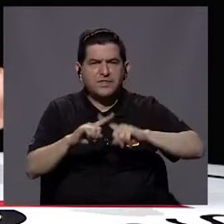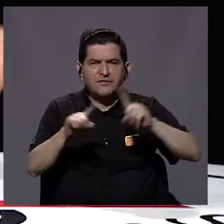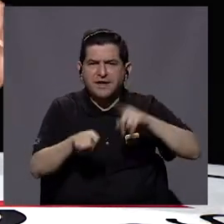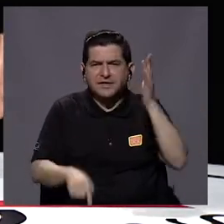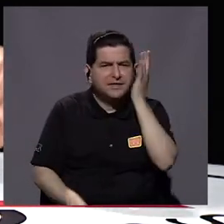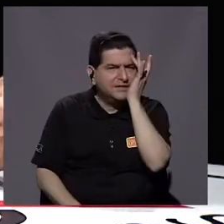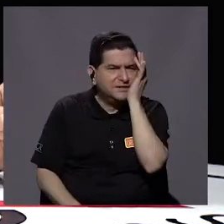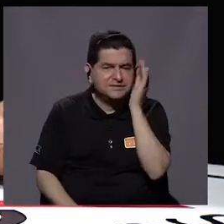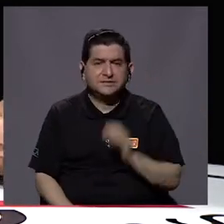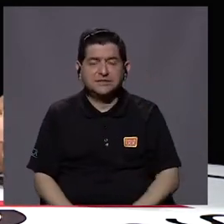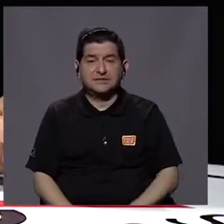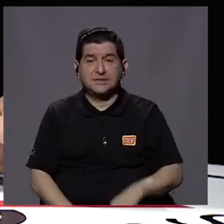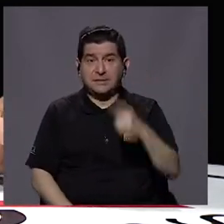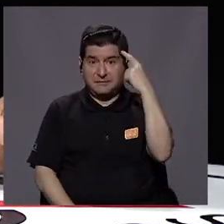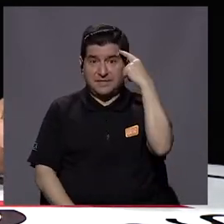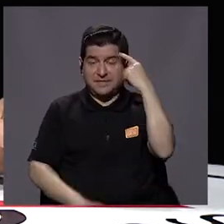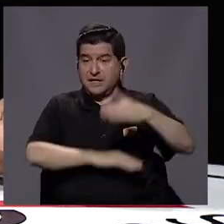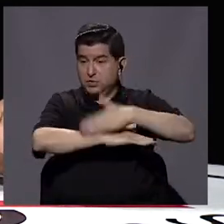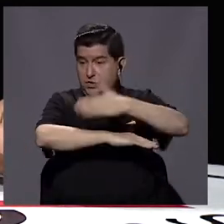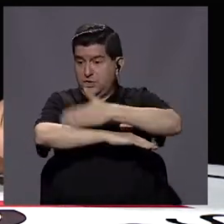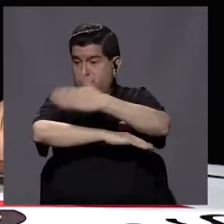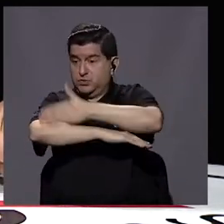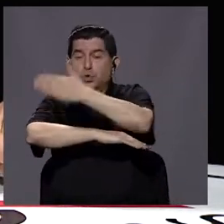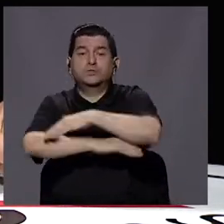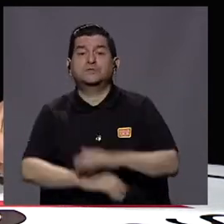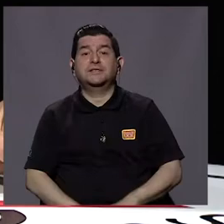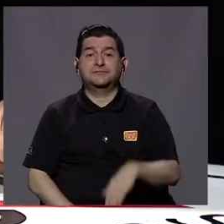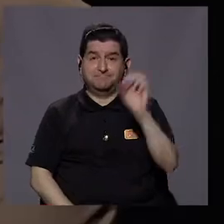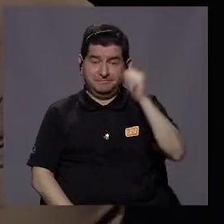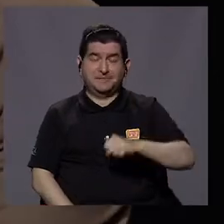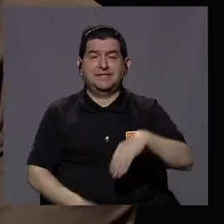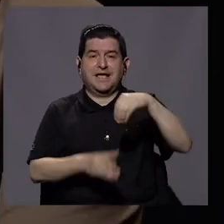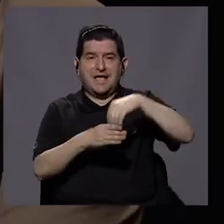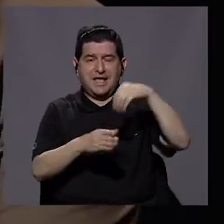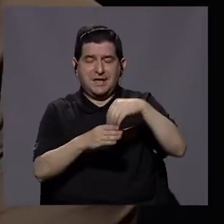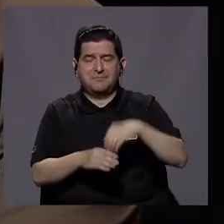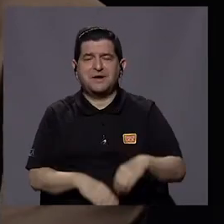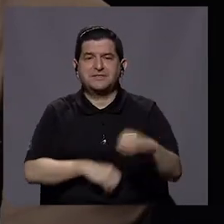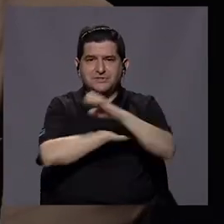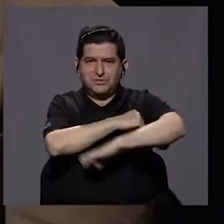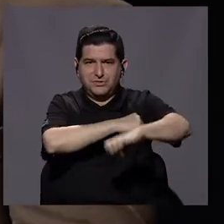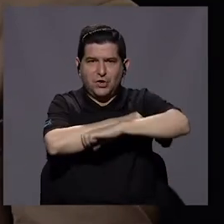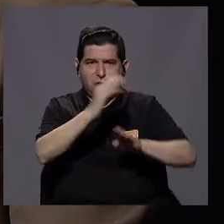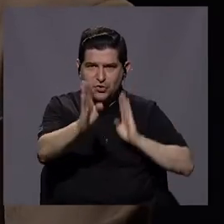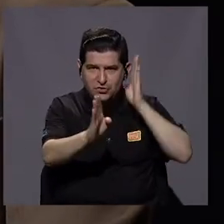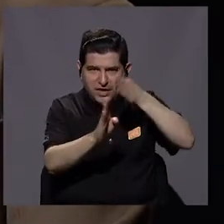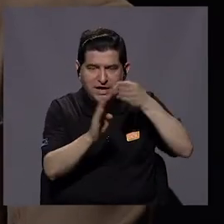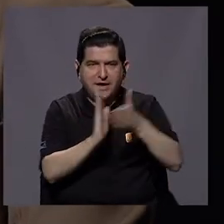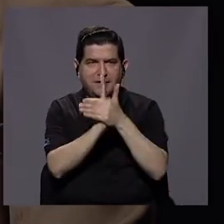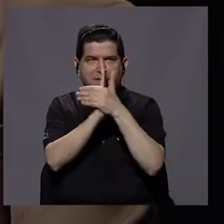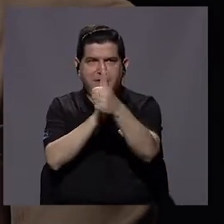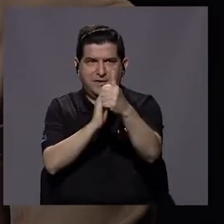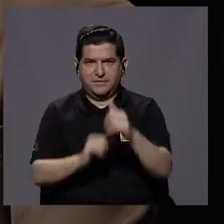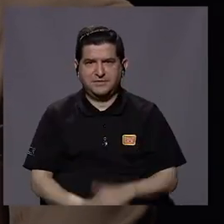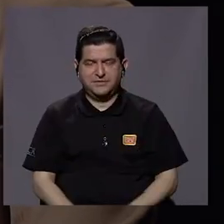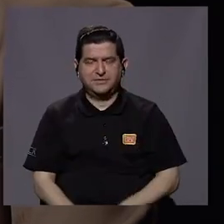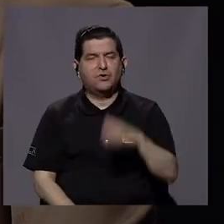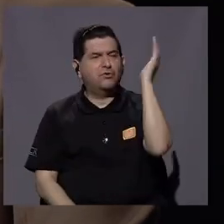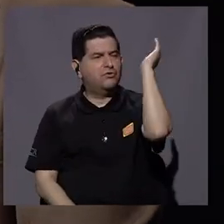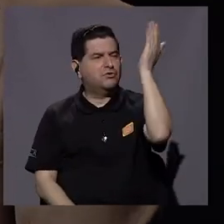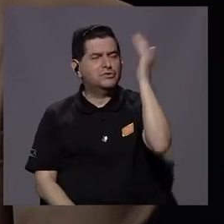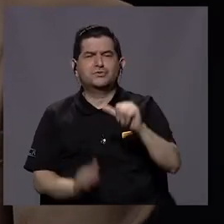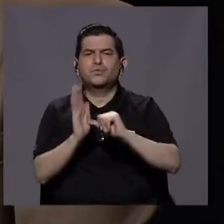de preocupaciones en las costas. Claro, claro, sobre todo las costas. De hecho, la inversión extranjera directa es la que venía potenciando la elucubración de